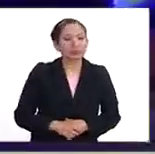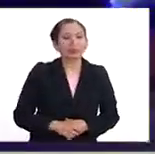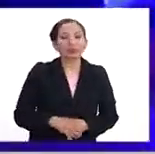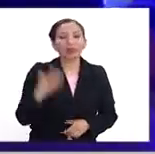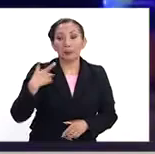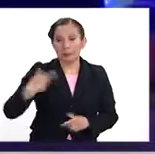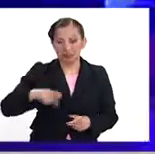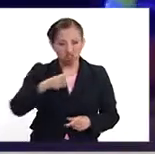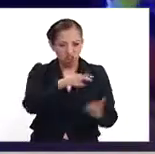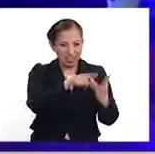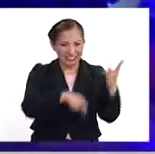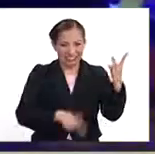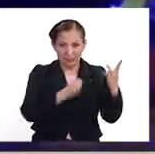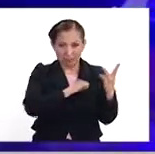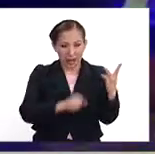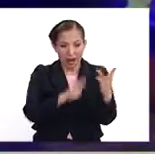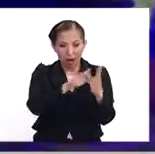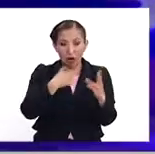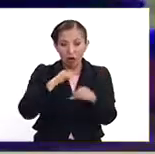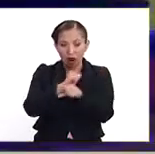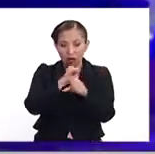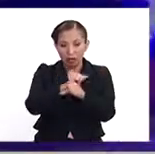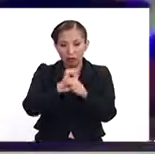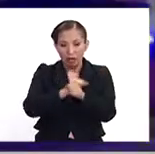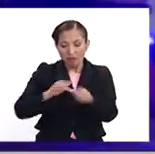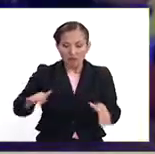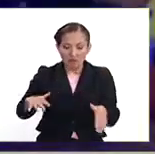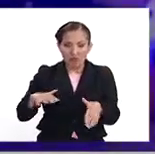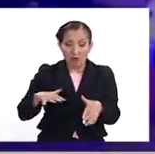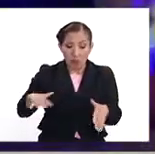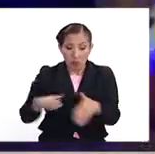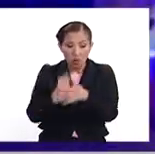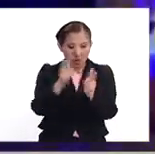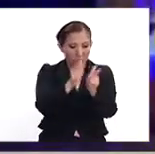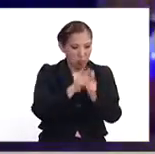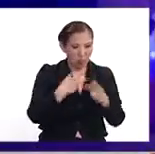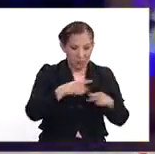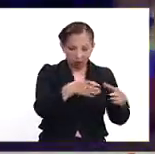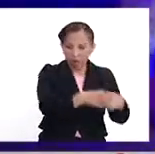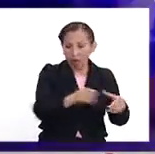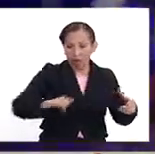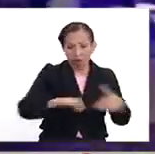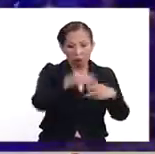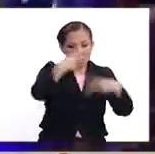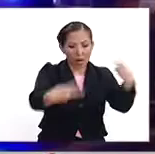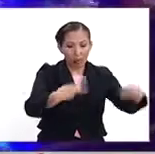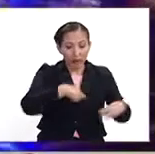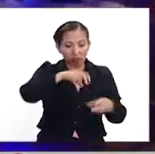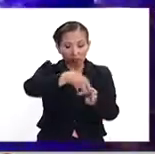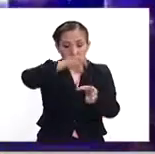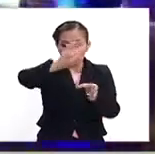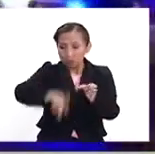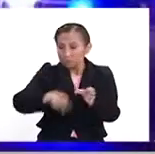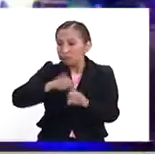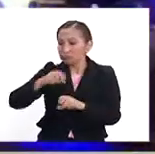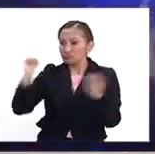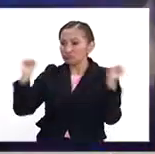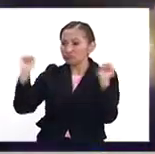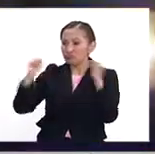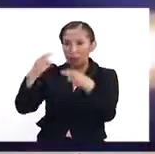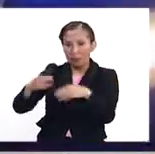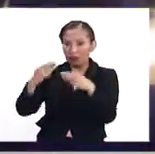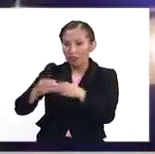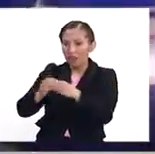Los atacantes, como bien mencionaron, atropellaron primero con una furgoneta blanca a un grupo de peatones, descendieron, corrieron al mercado de Borough,